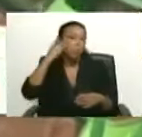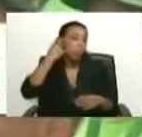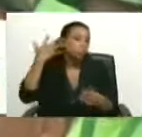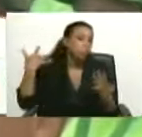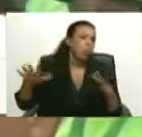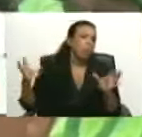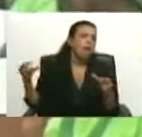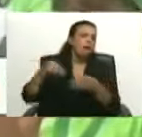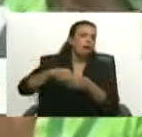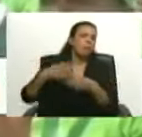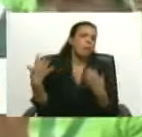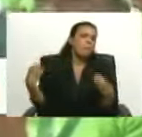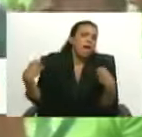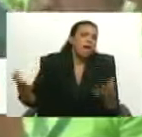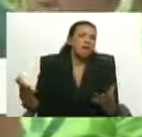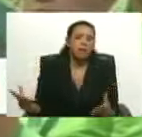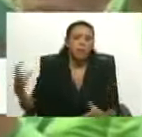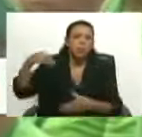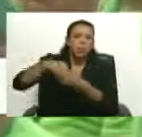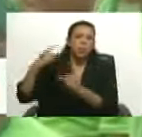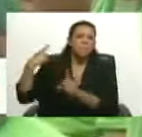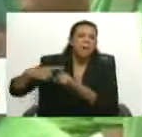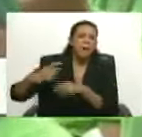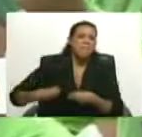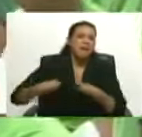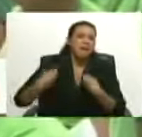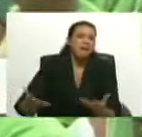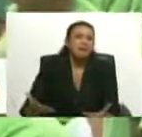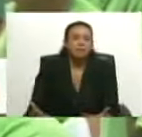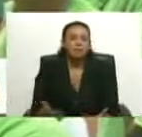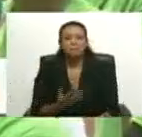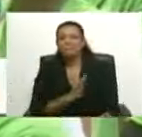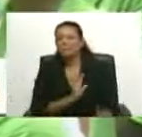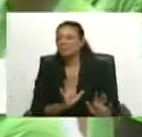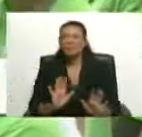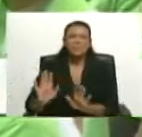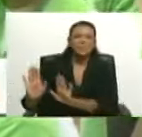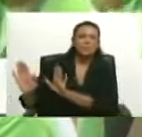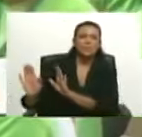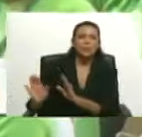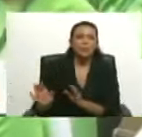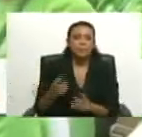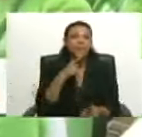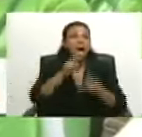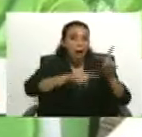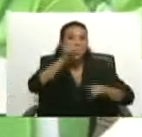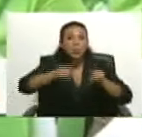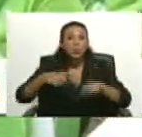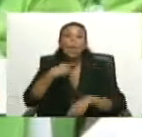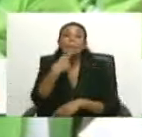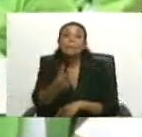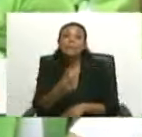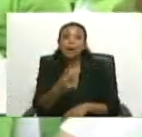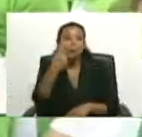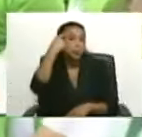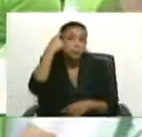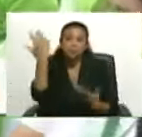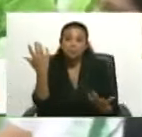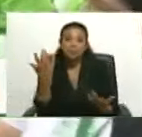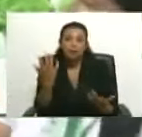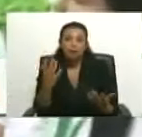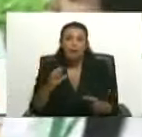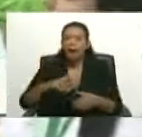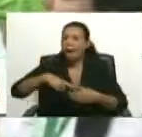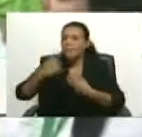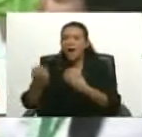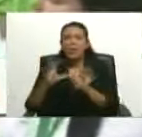voy a organizar, para qué yo me voy a sumar a otros compañeros y compañeras, decía alguno de los voceros, no sé cuál, hasta abandonar